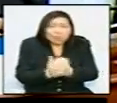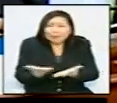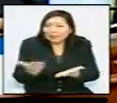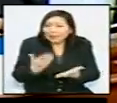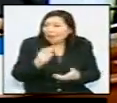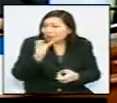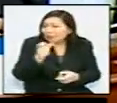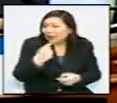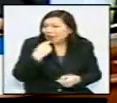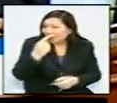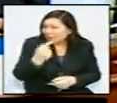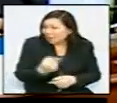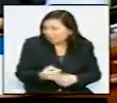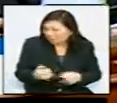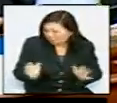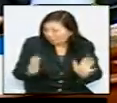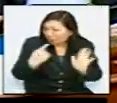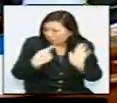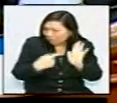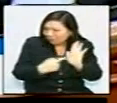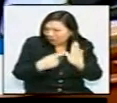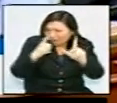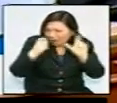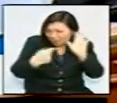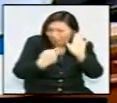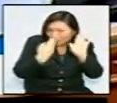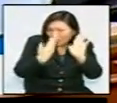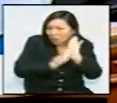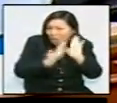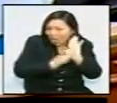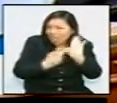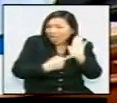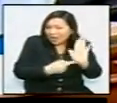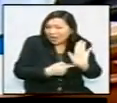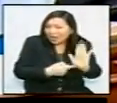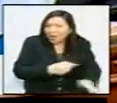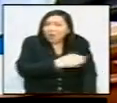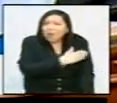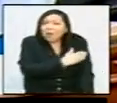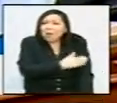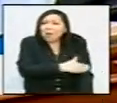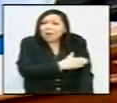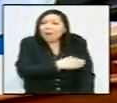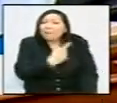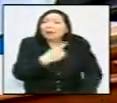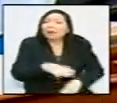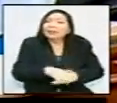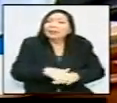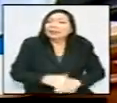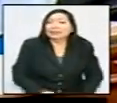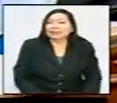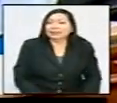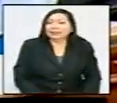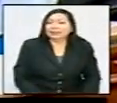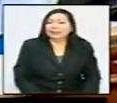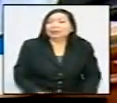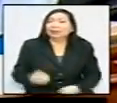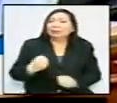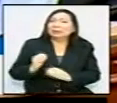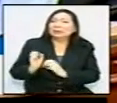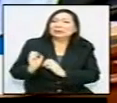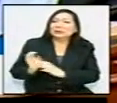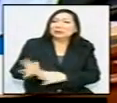el denunciante. Pueden apreciar ahí la foto. Hay complicidad para tratar de